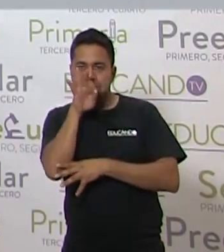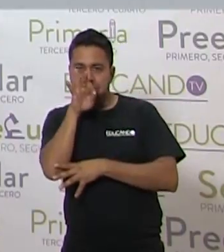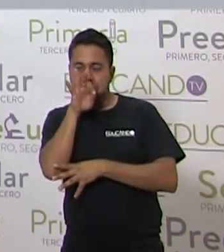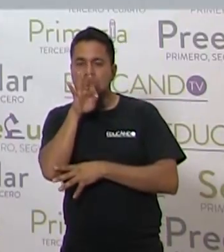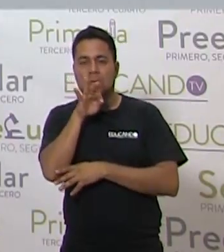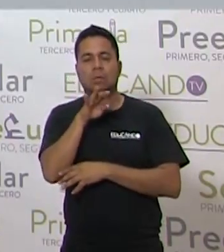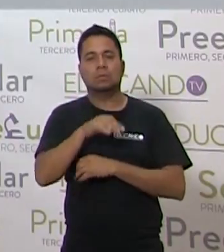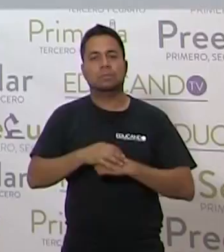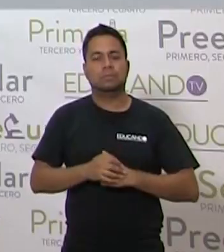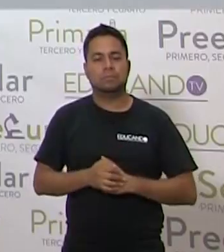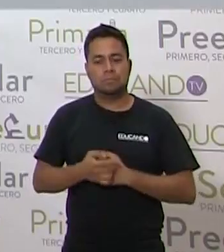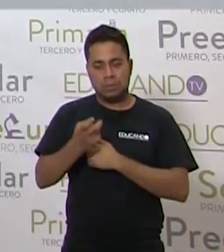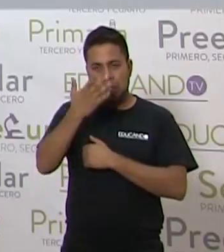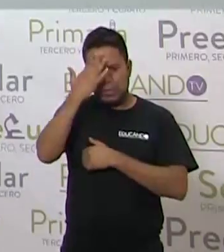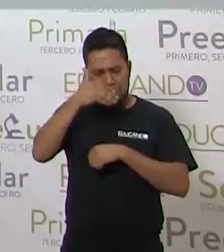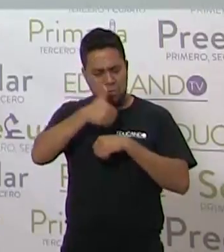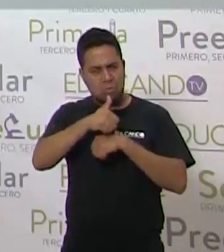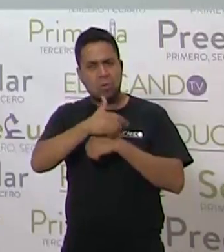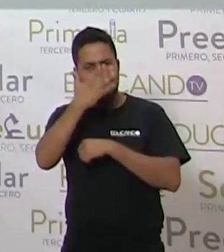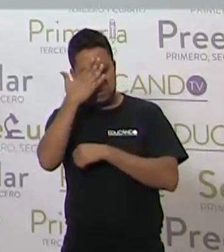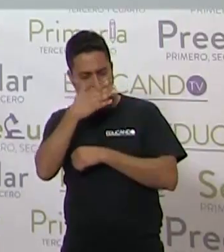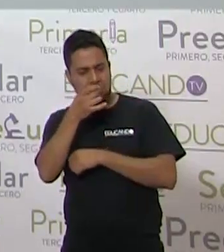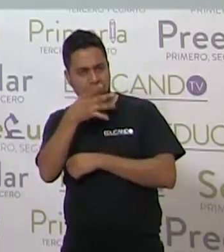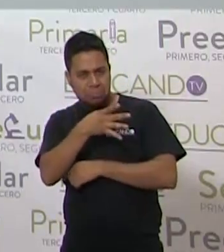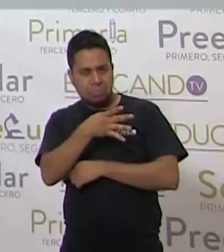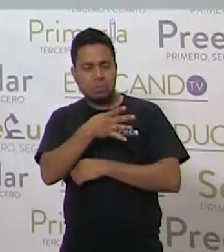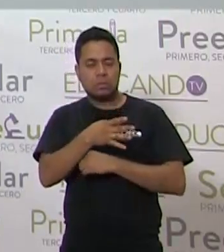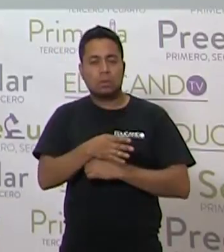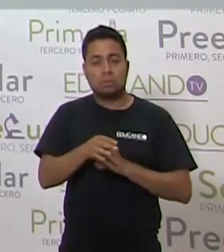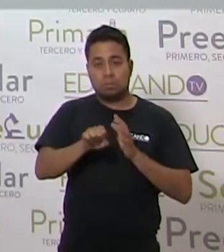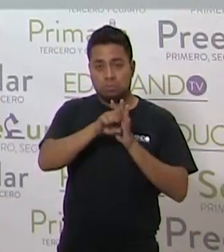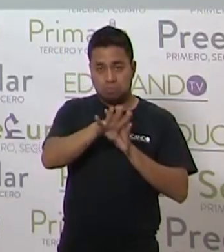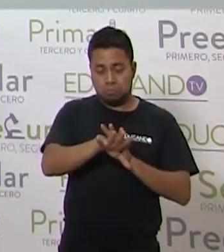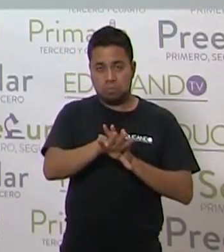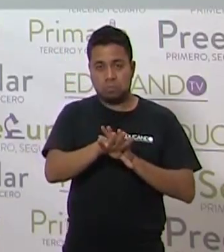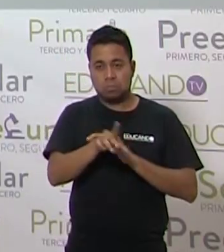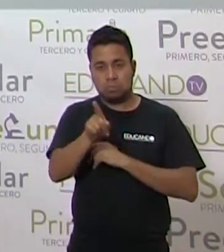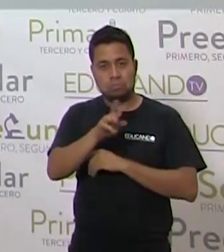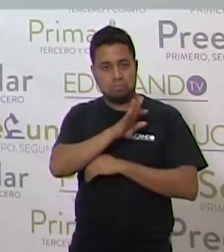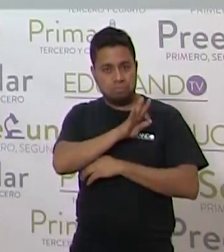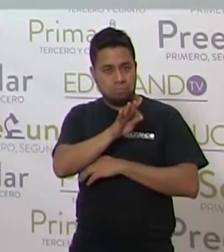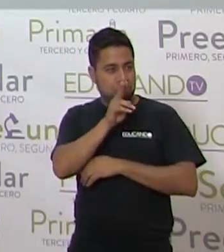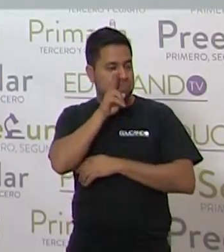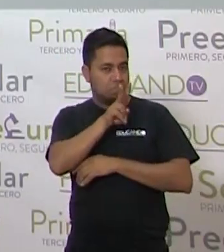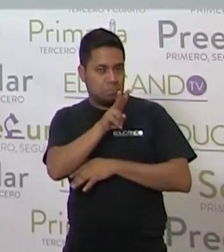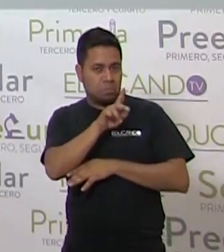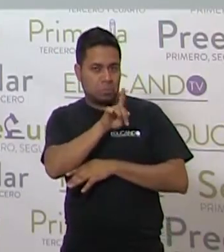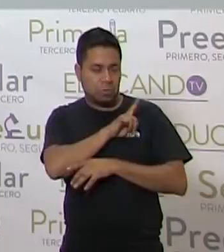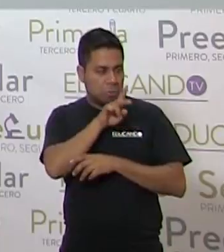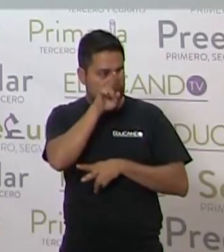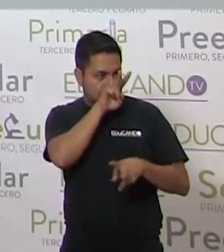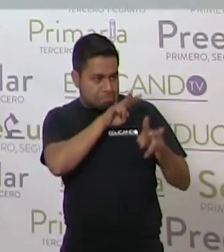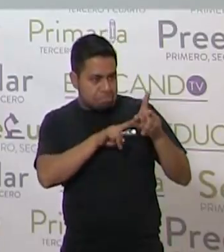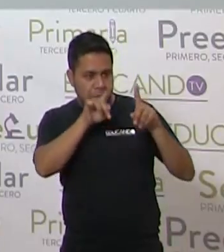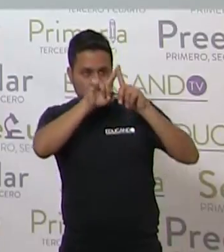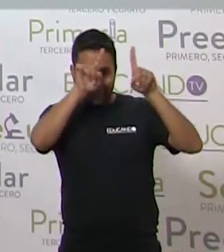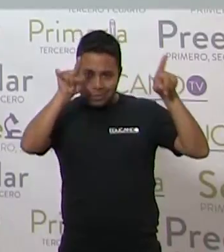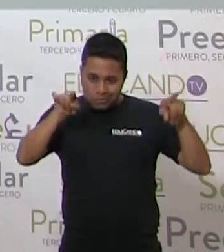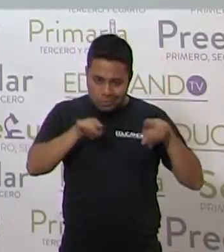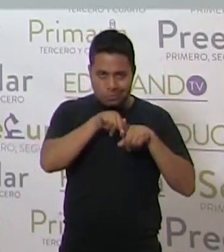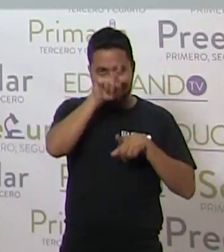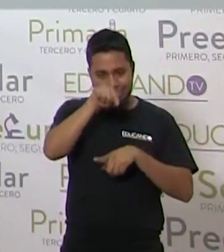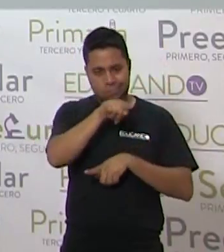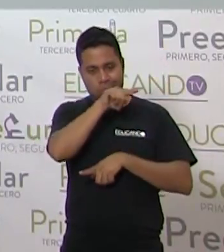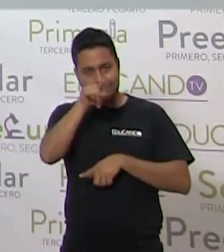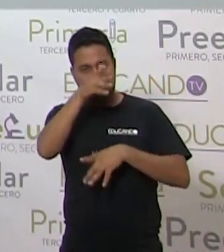los conocemos y los manejamos muy bien sabemos entonces que si no si nos vamos por observación nada más de la Gráfica y las y las